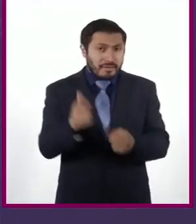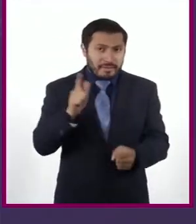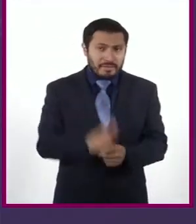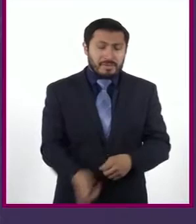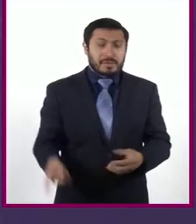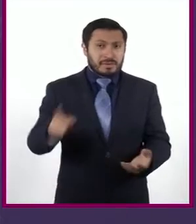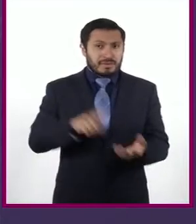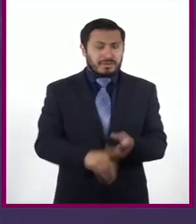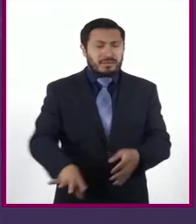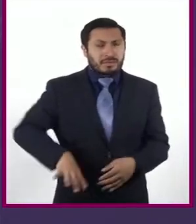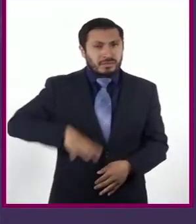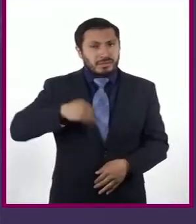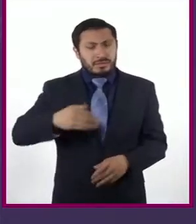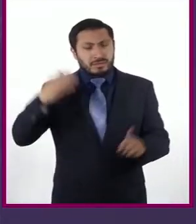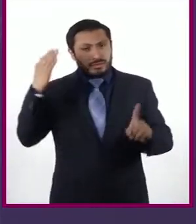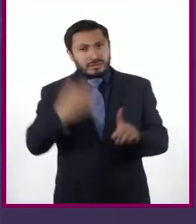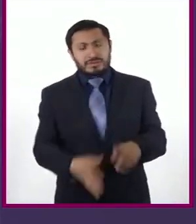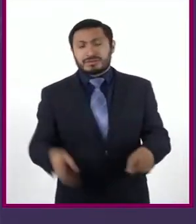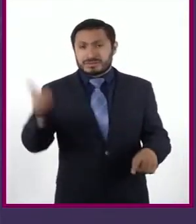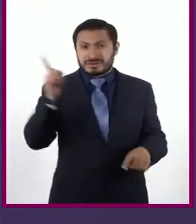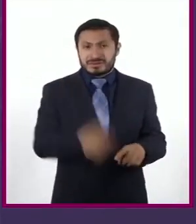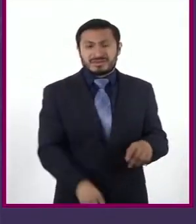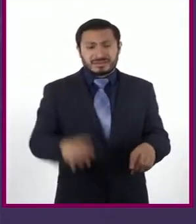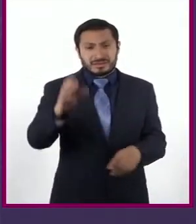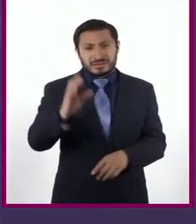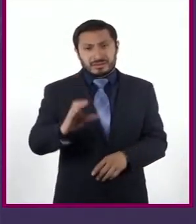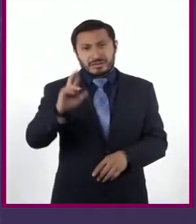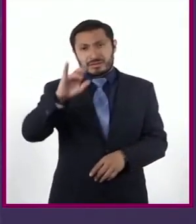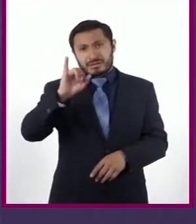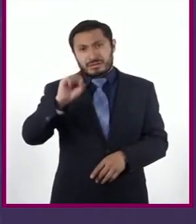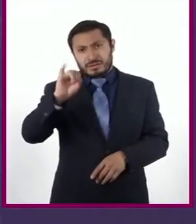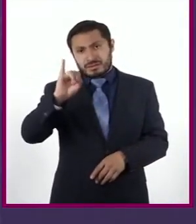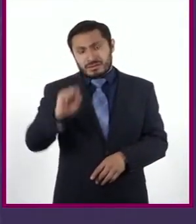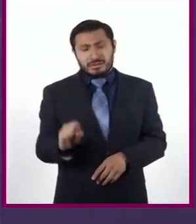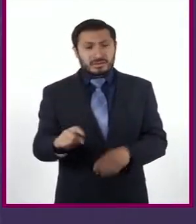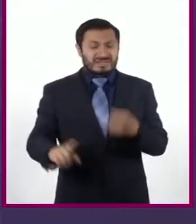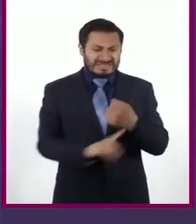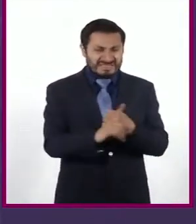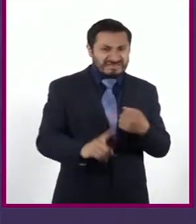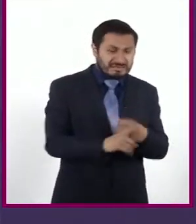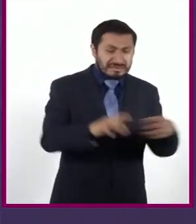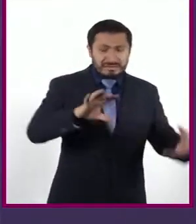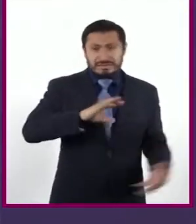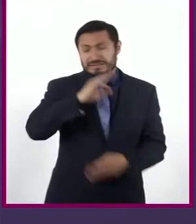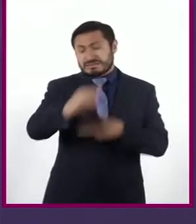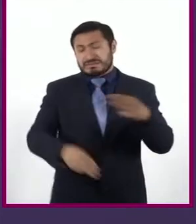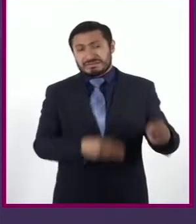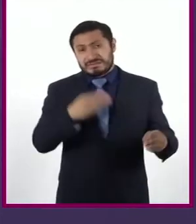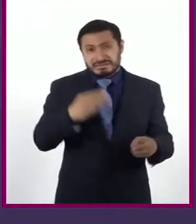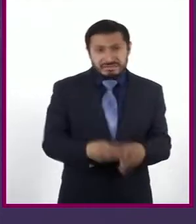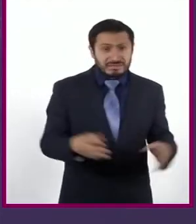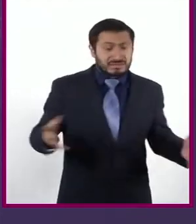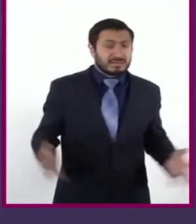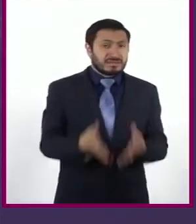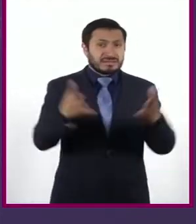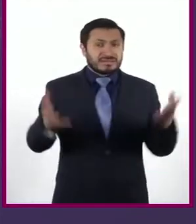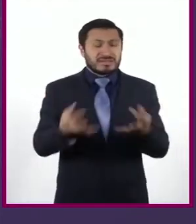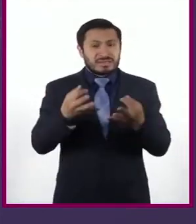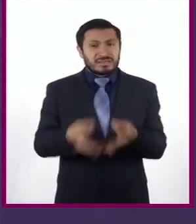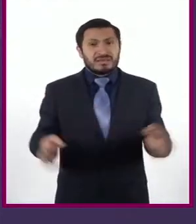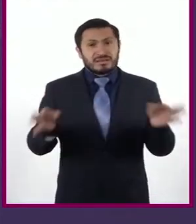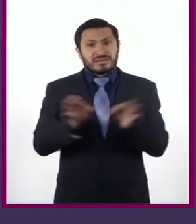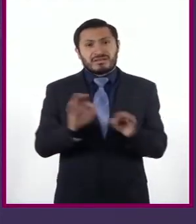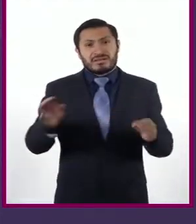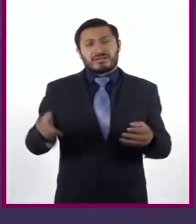se intenta afrontar la crisis civilizatoria y ambiental a nivel mundial, revisando la importancia biológica de los